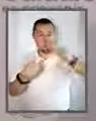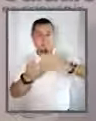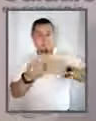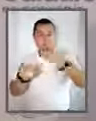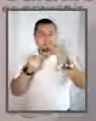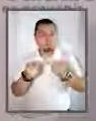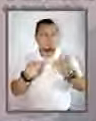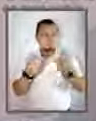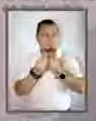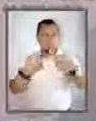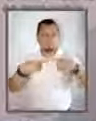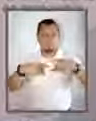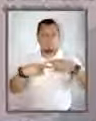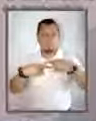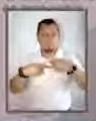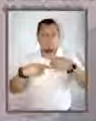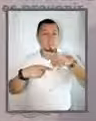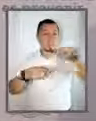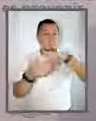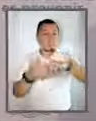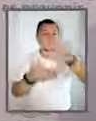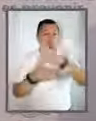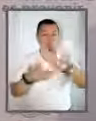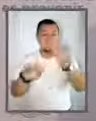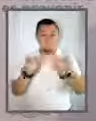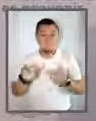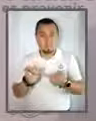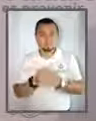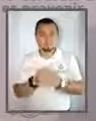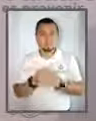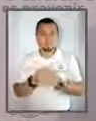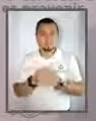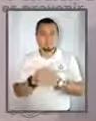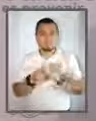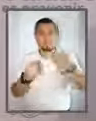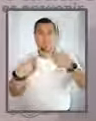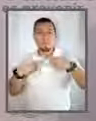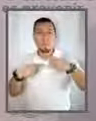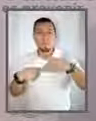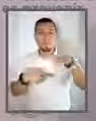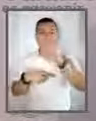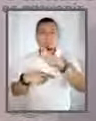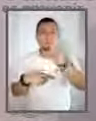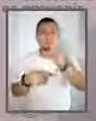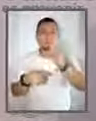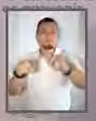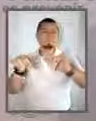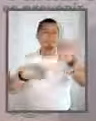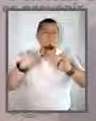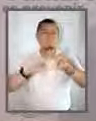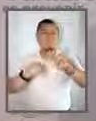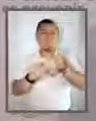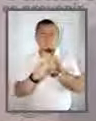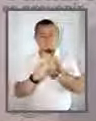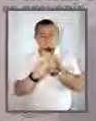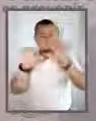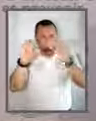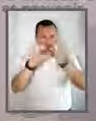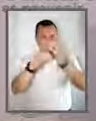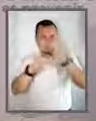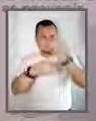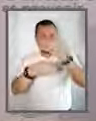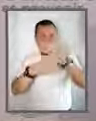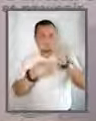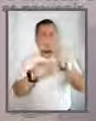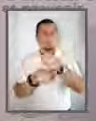cada una de las dependencias, en este caso la hospitalaria y el laboratorio clínico, podría darse